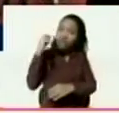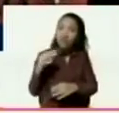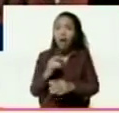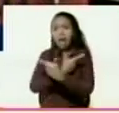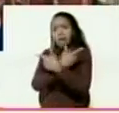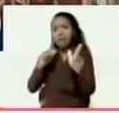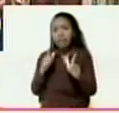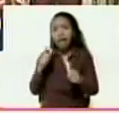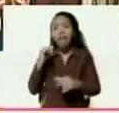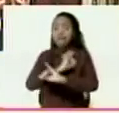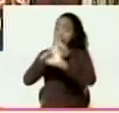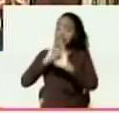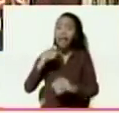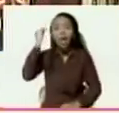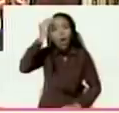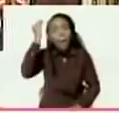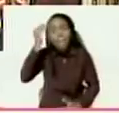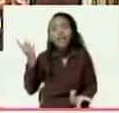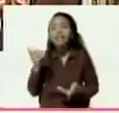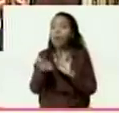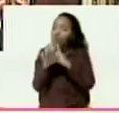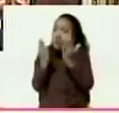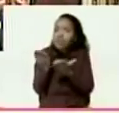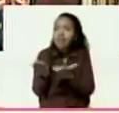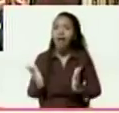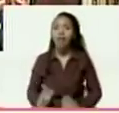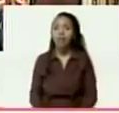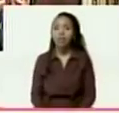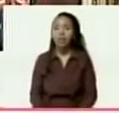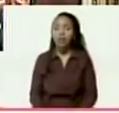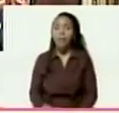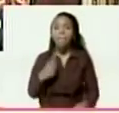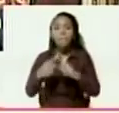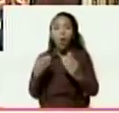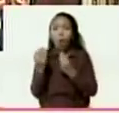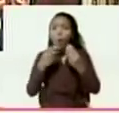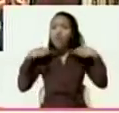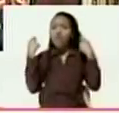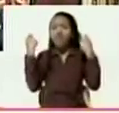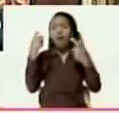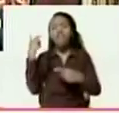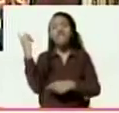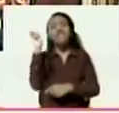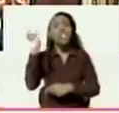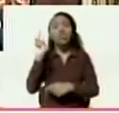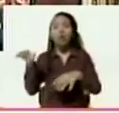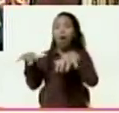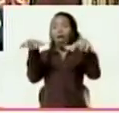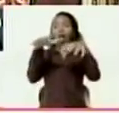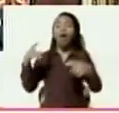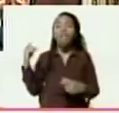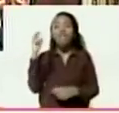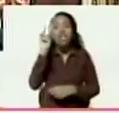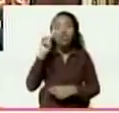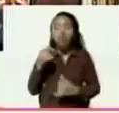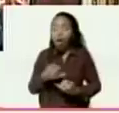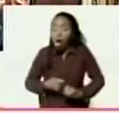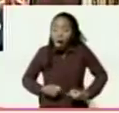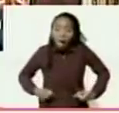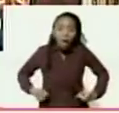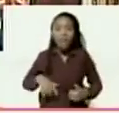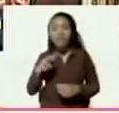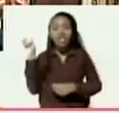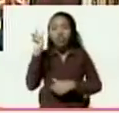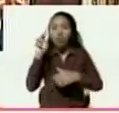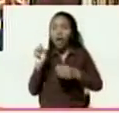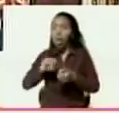que se piensa en el mundo. Ah, pero como la campaña diaria es Venezuela zombie, Venezuela en hambre, Venezuela famélica, Venezuela